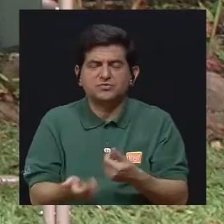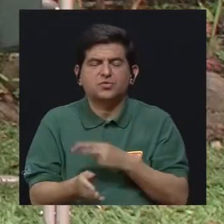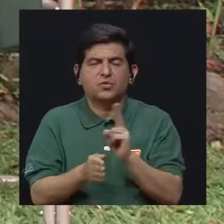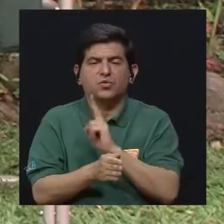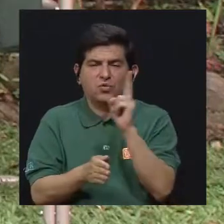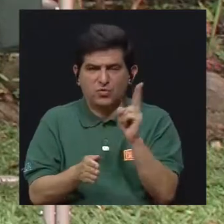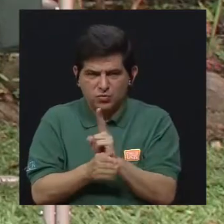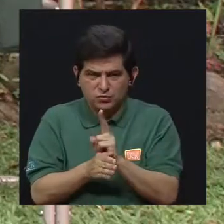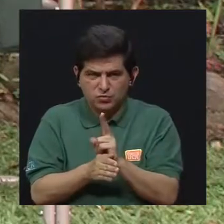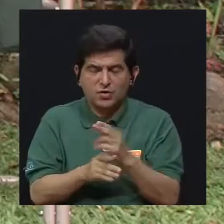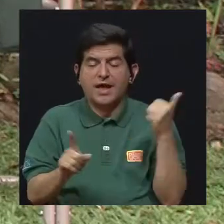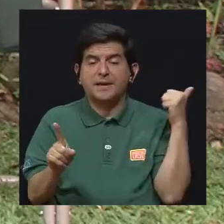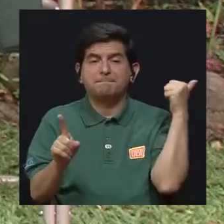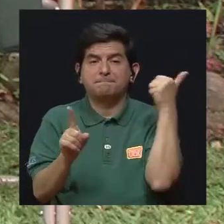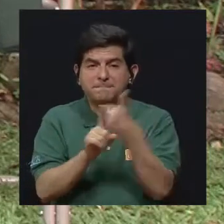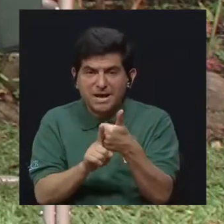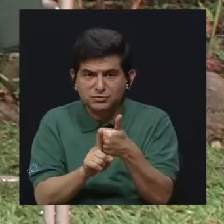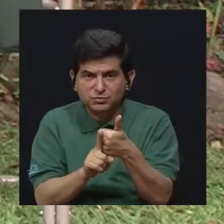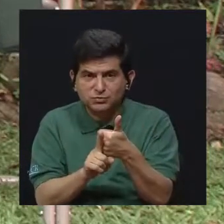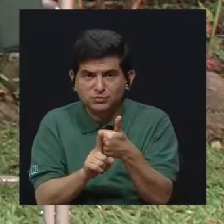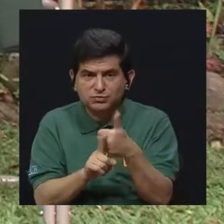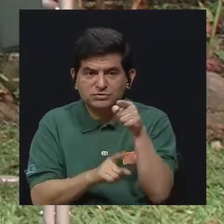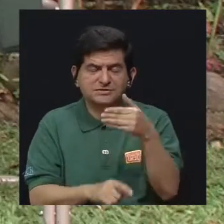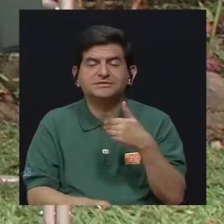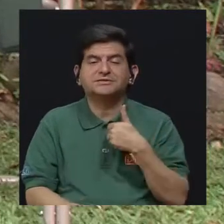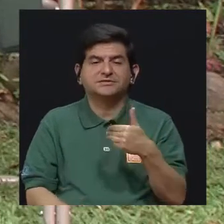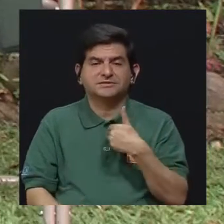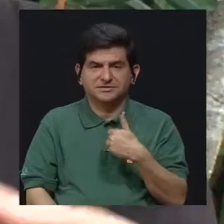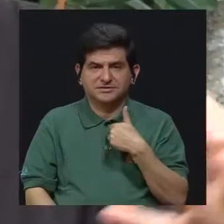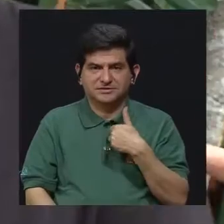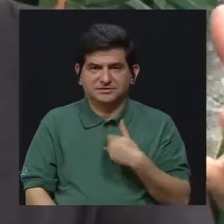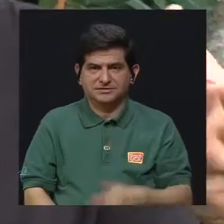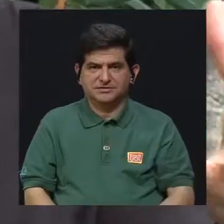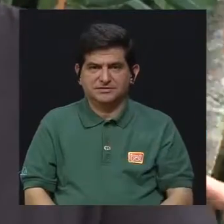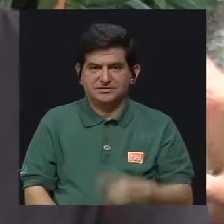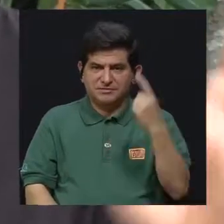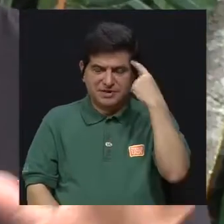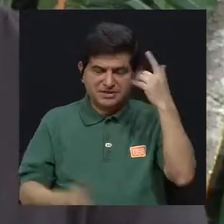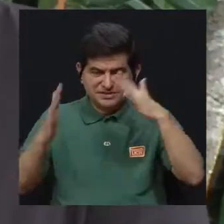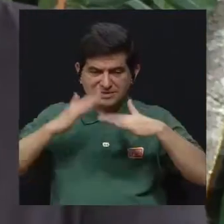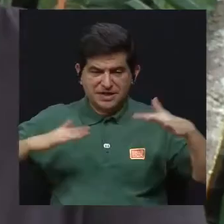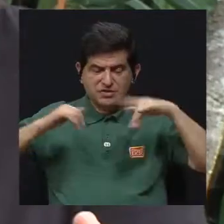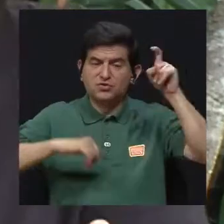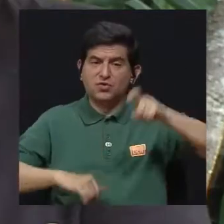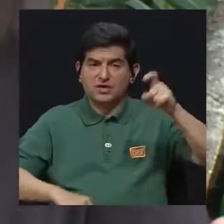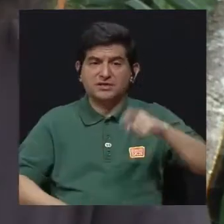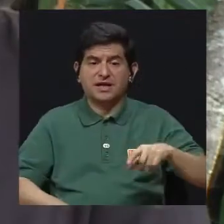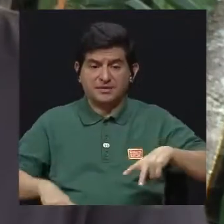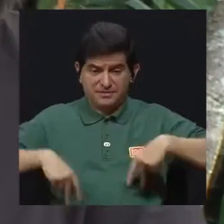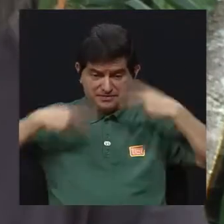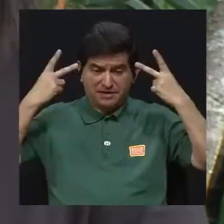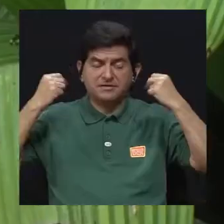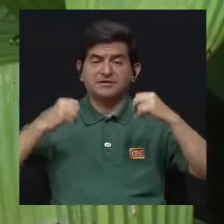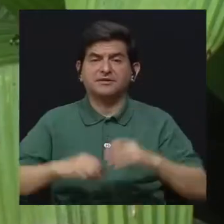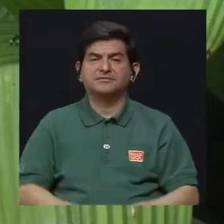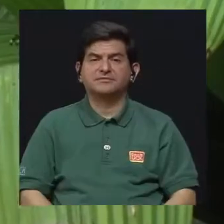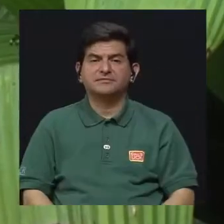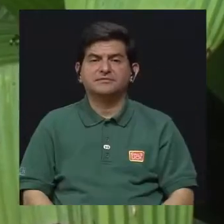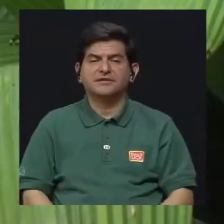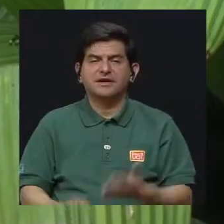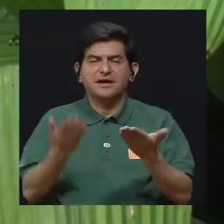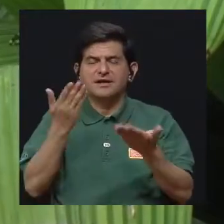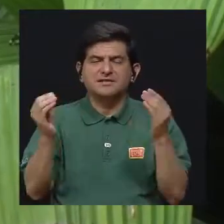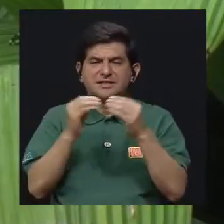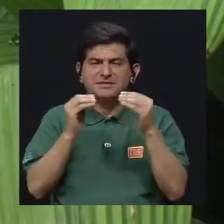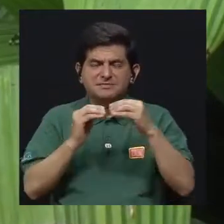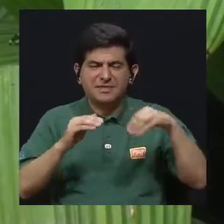de consumo y los impactos que, que están teniendo en el ambiente que necesitamos para vivir. Que es irnos más como